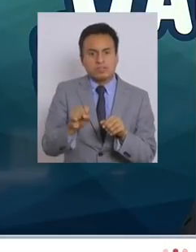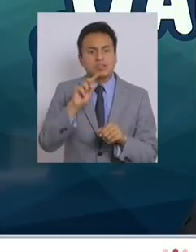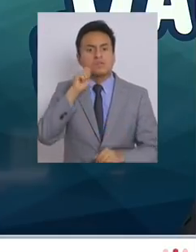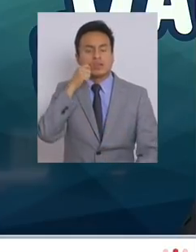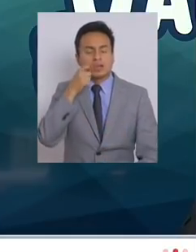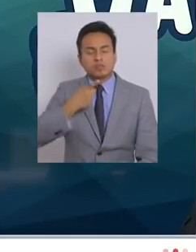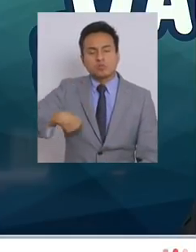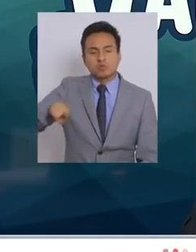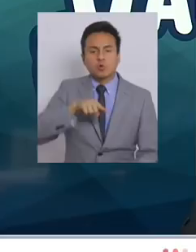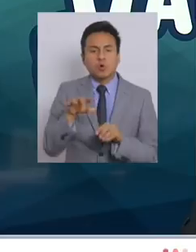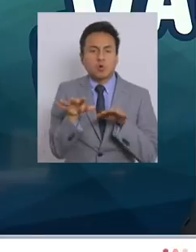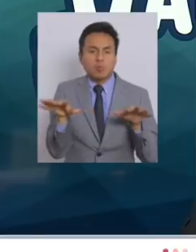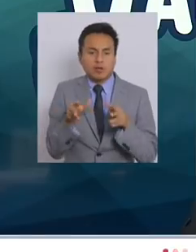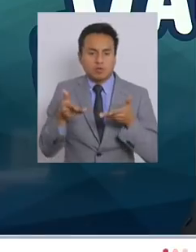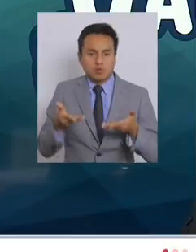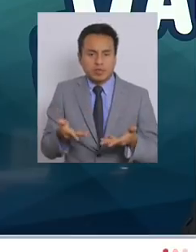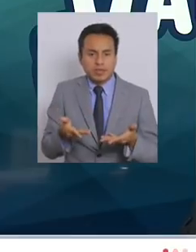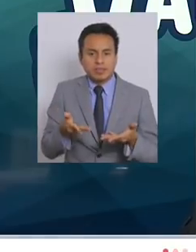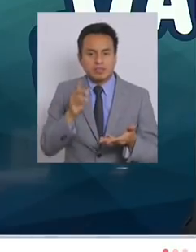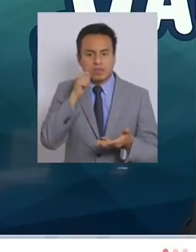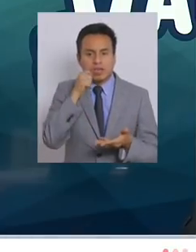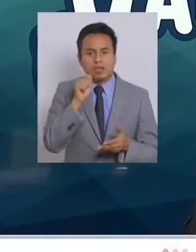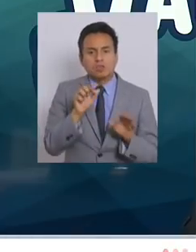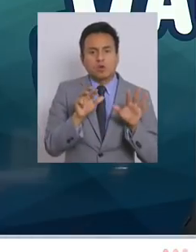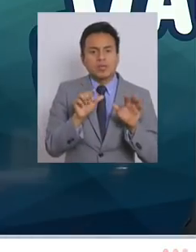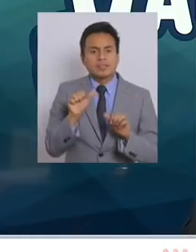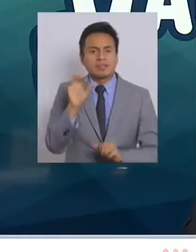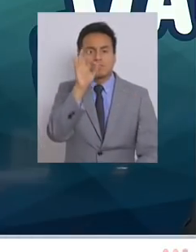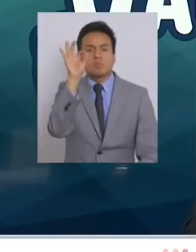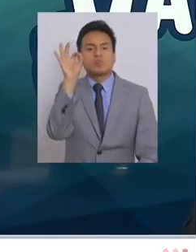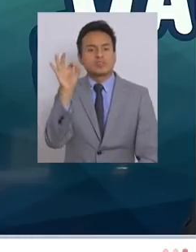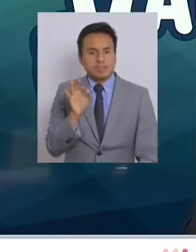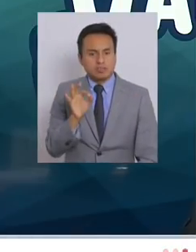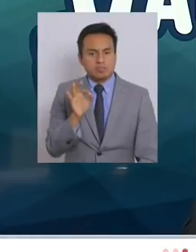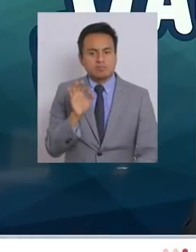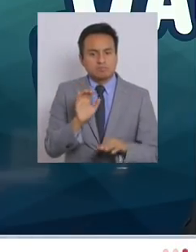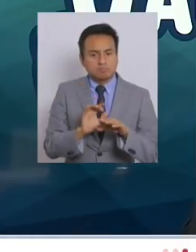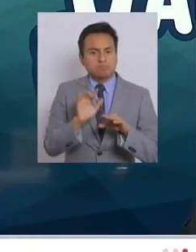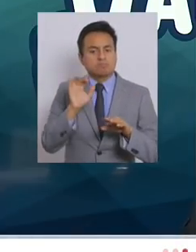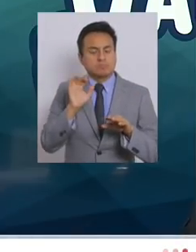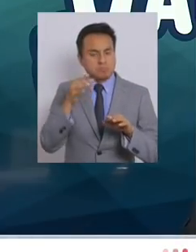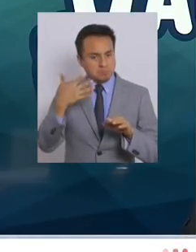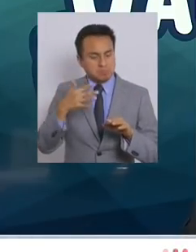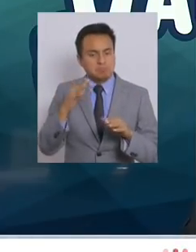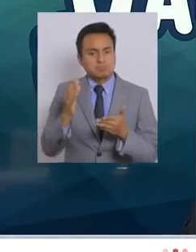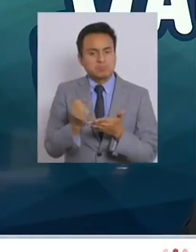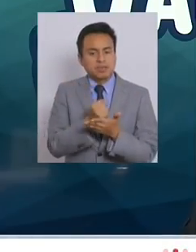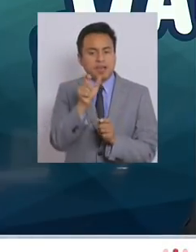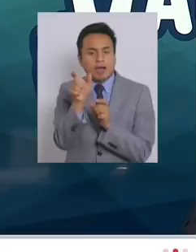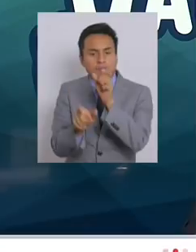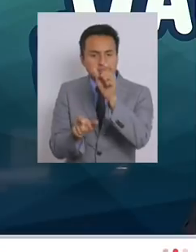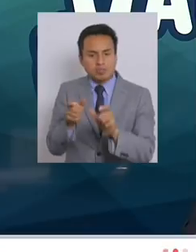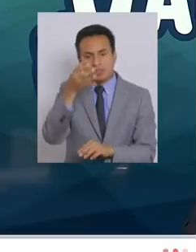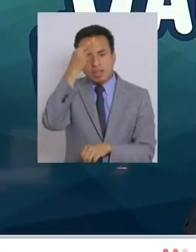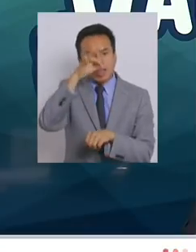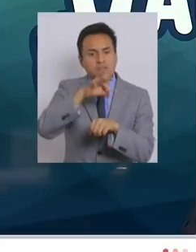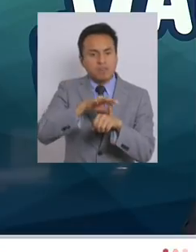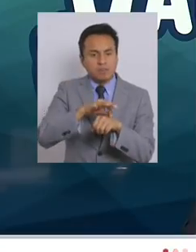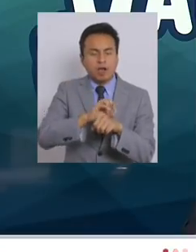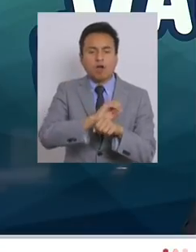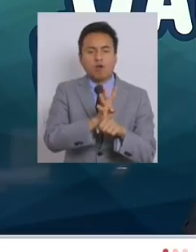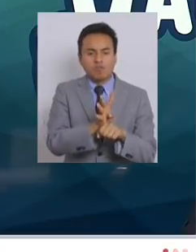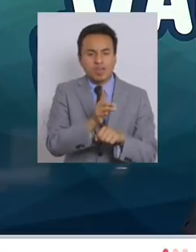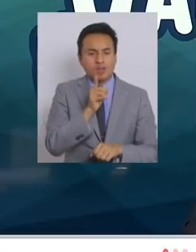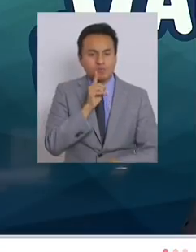test que estamos ocupando nosotros y díaz que tiene un 96 por ciento de sensibilidad en las personas que están enfermas con kobe